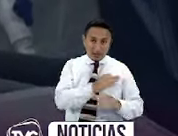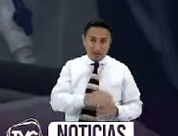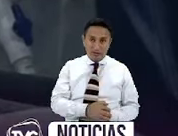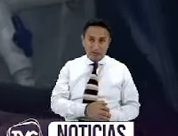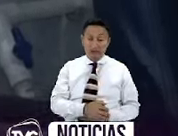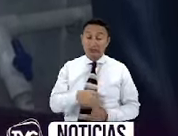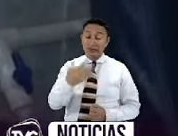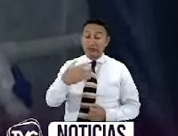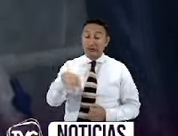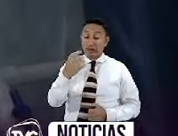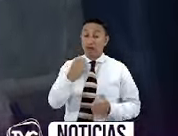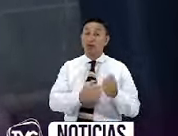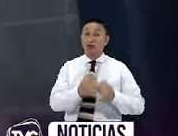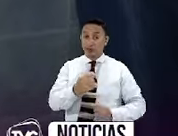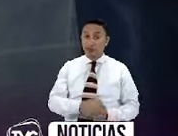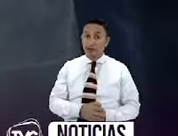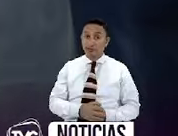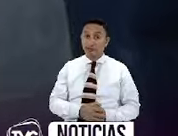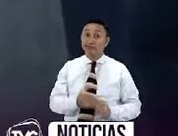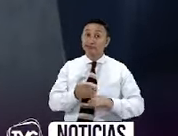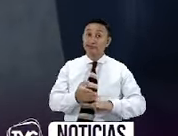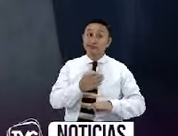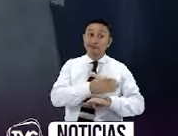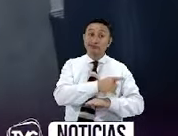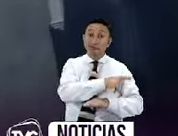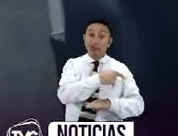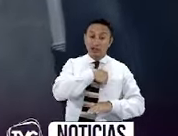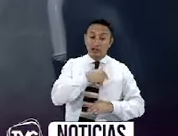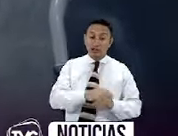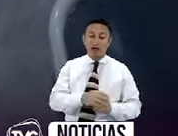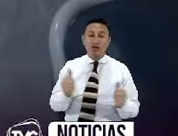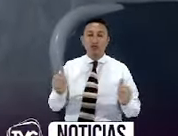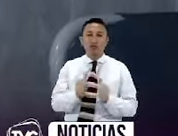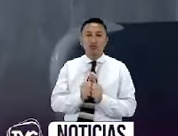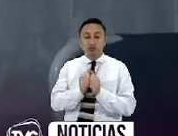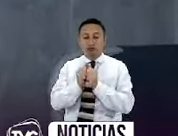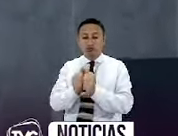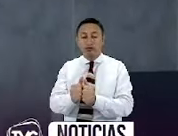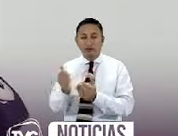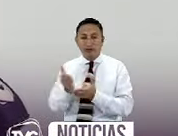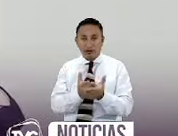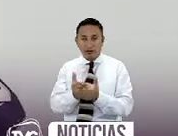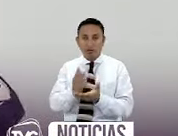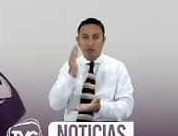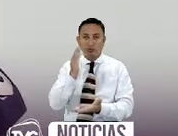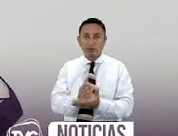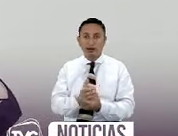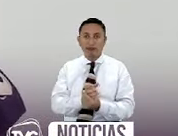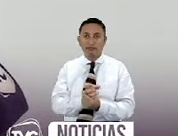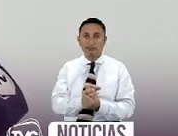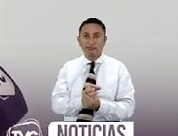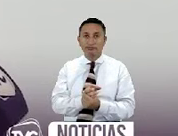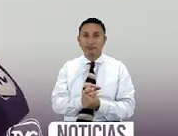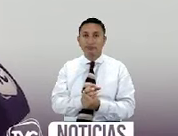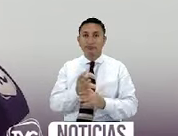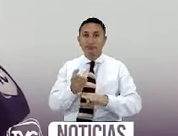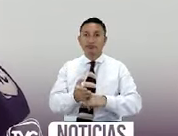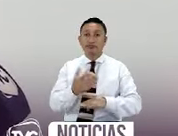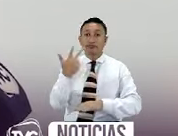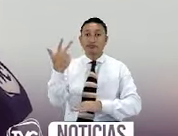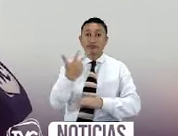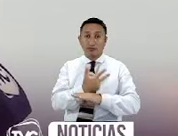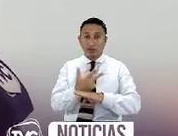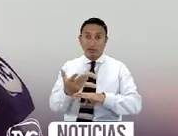compleja. Antes Blanquita contaba con recorrido, ahora ese servicio se suspendió. O sea, ya hace 3 semanas atrás ya